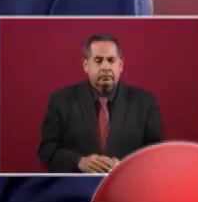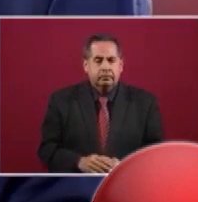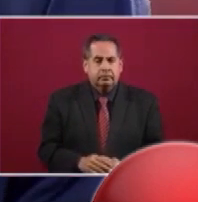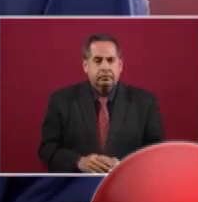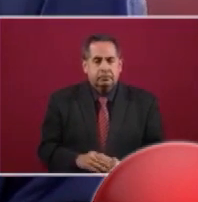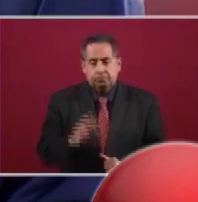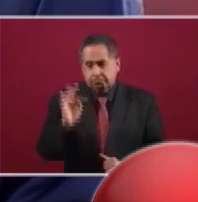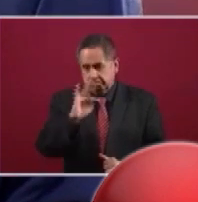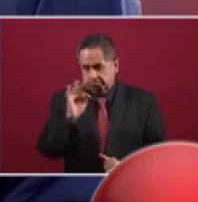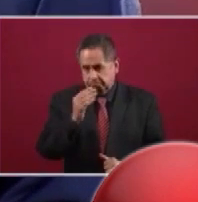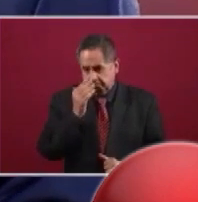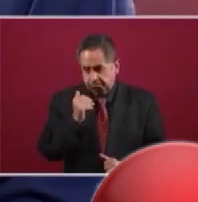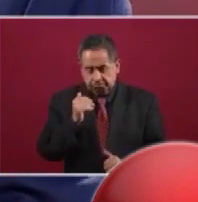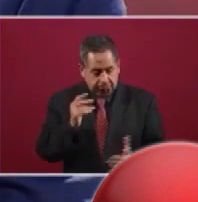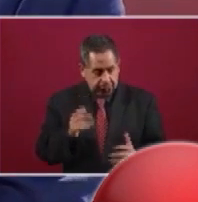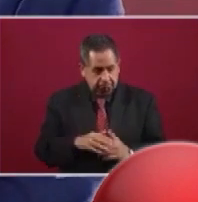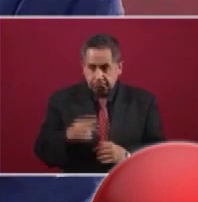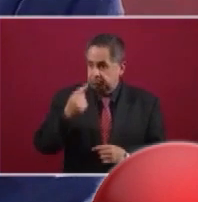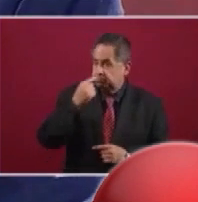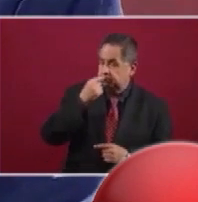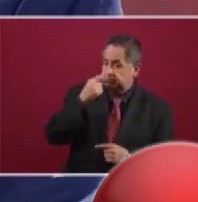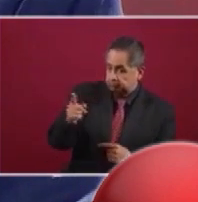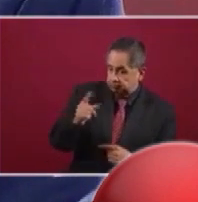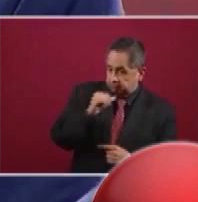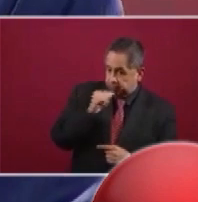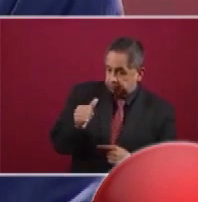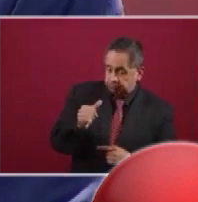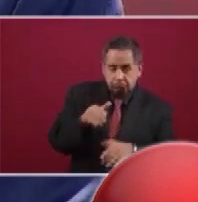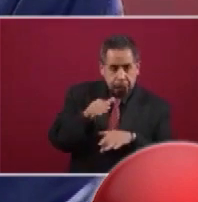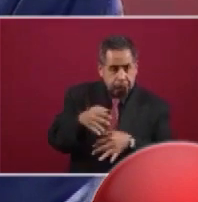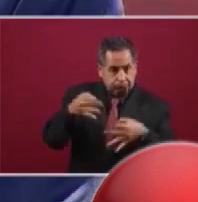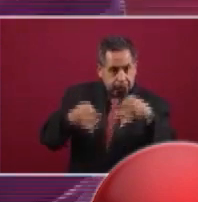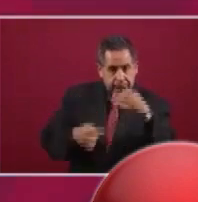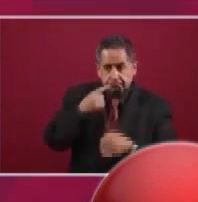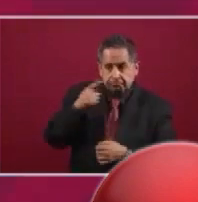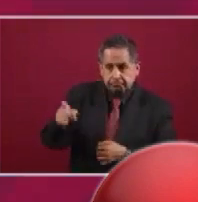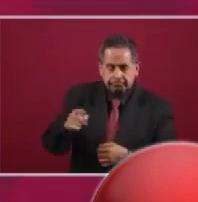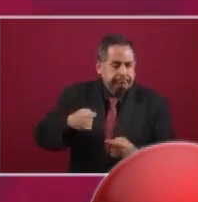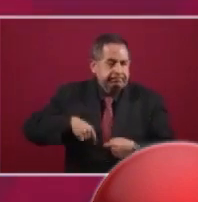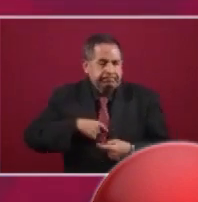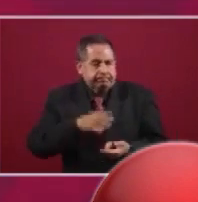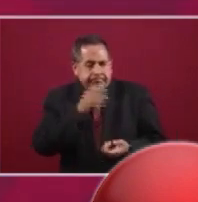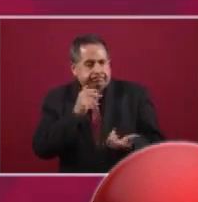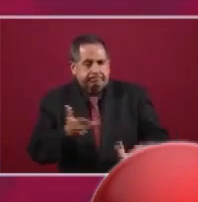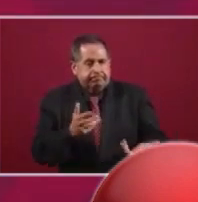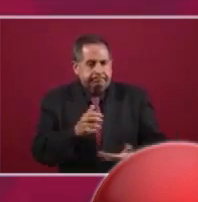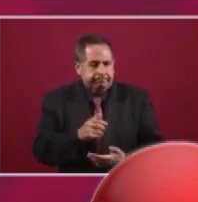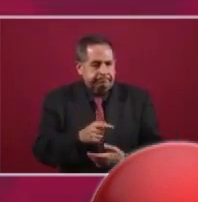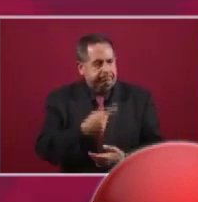Si no hay denuncia en lo judicial, no podemos nosotros